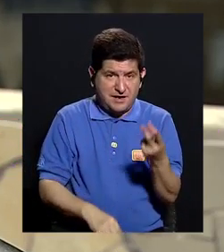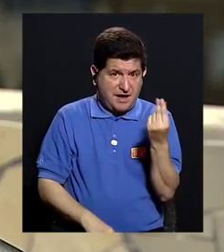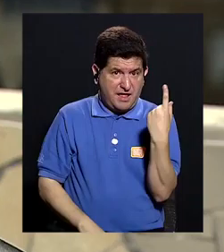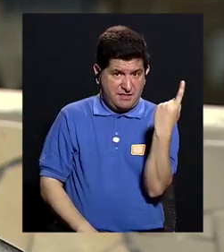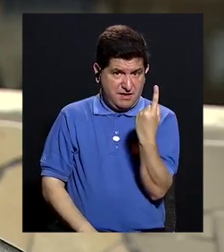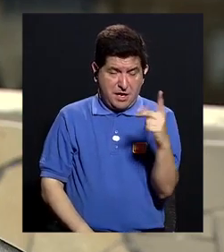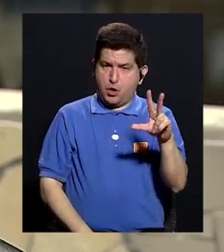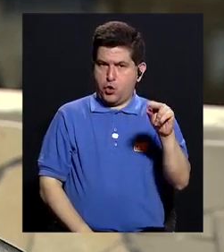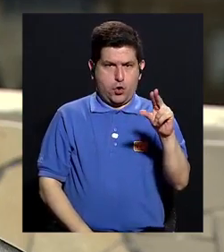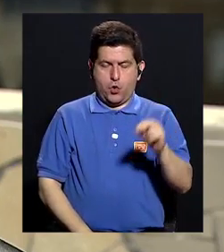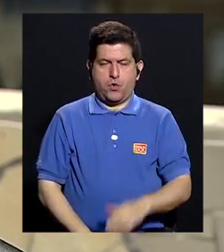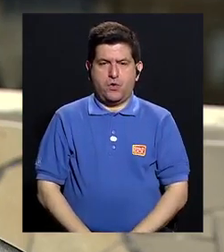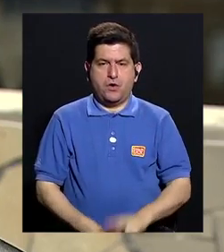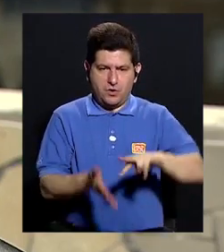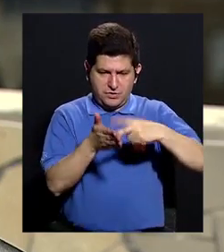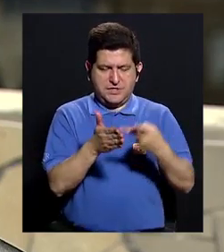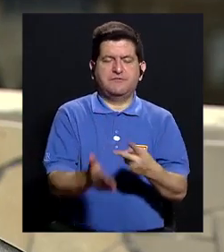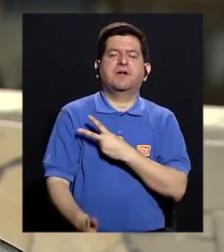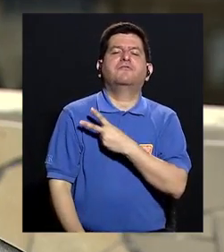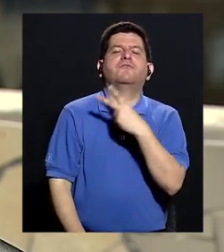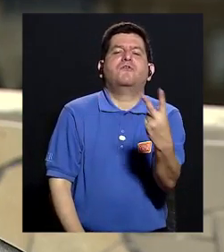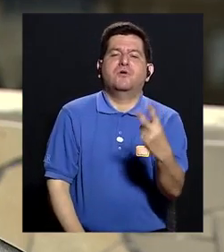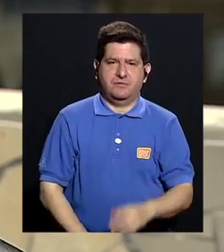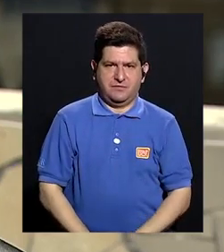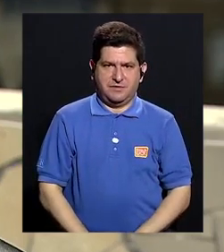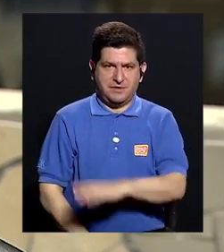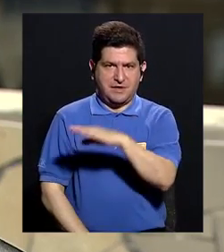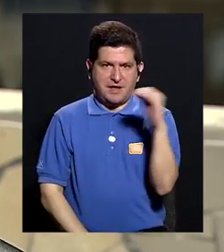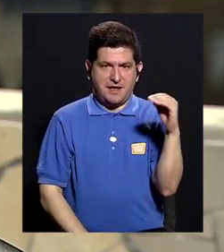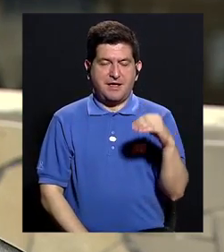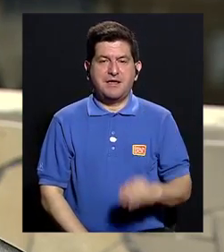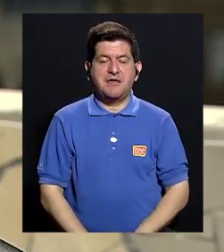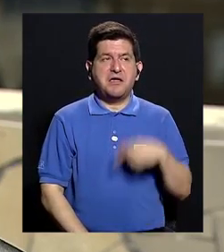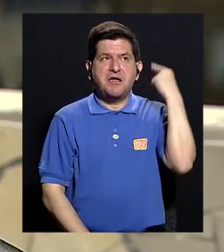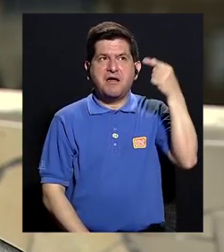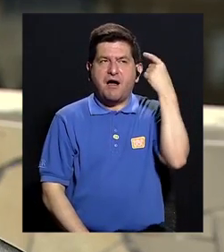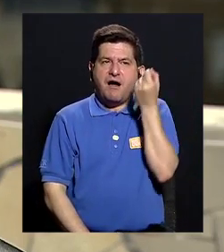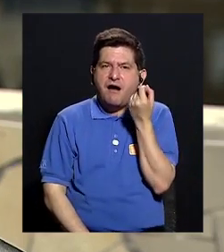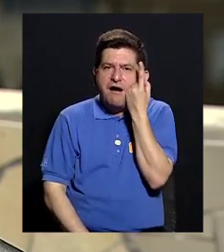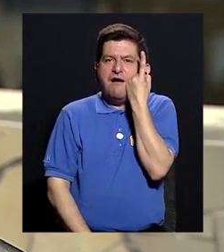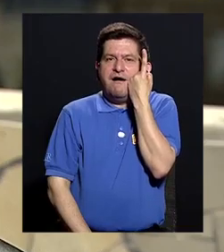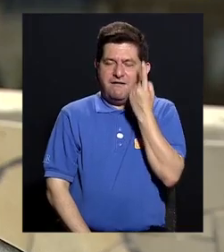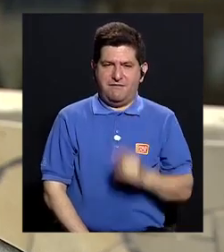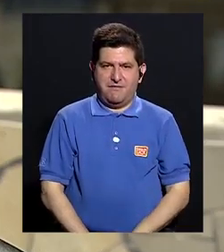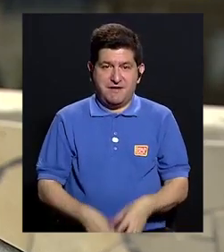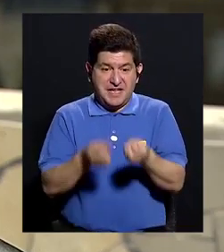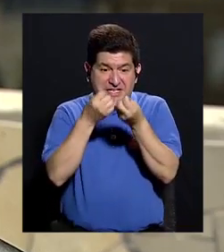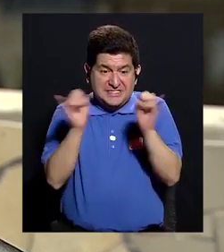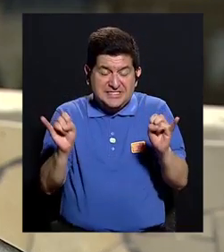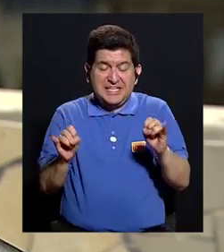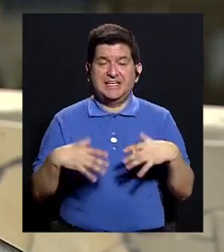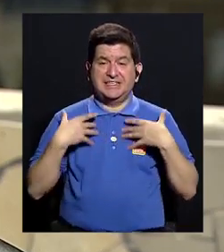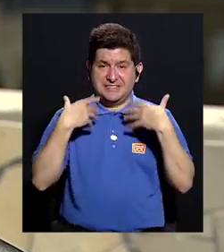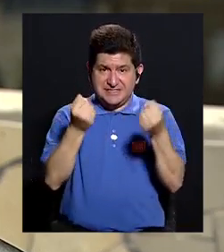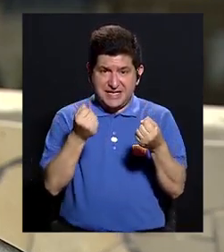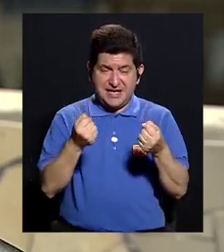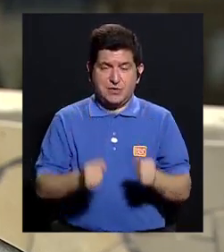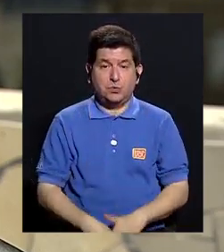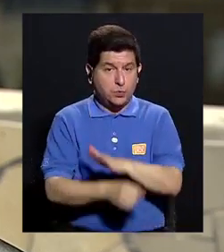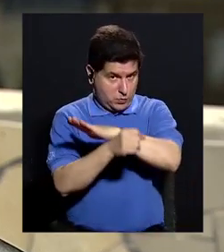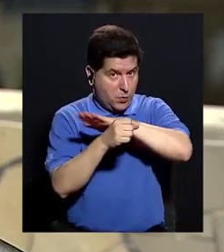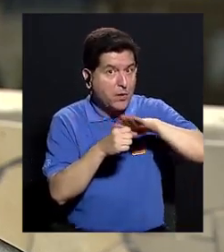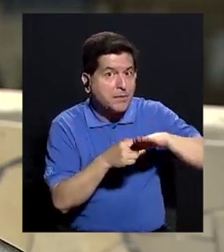dinero yo creo que tiene que ver con la voluntad y cuánto un Estado entiende que sin la salud esta